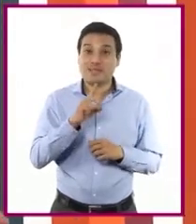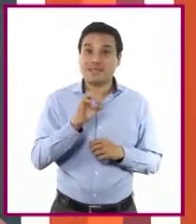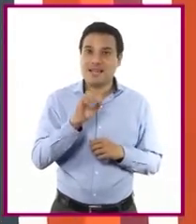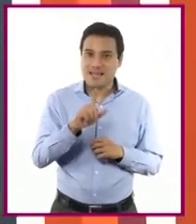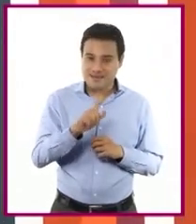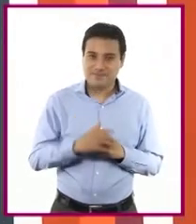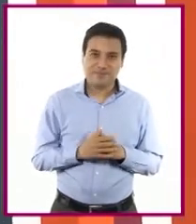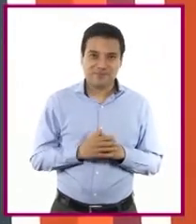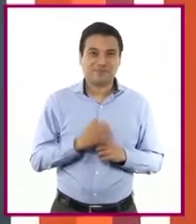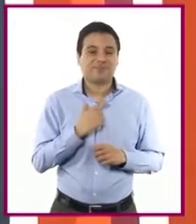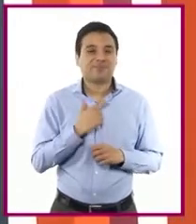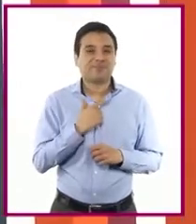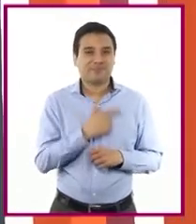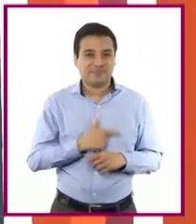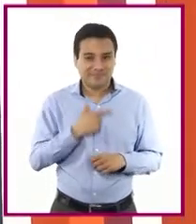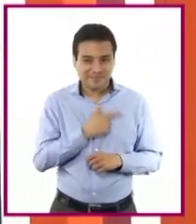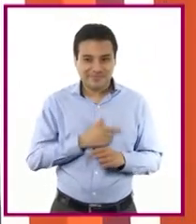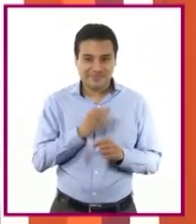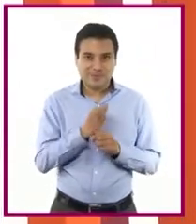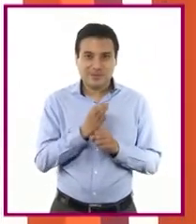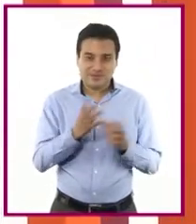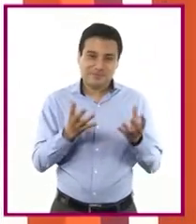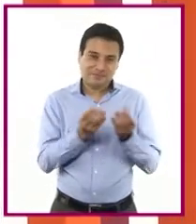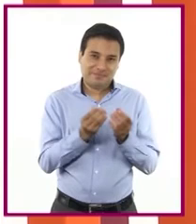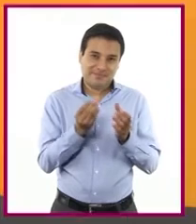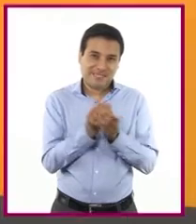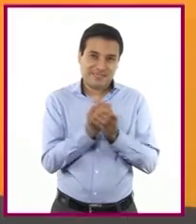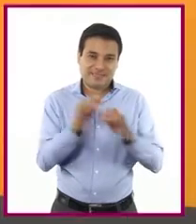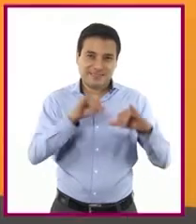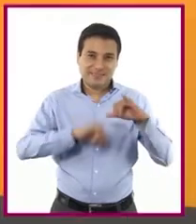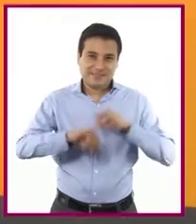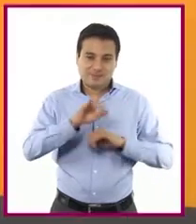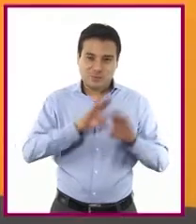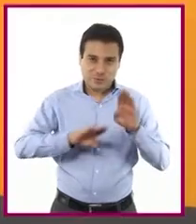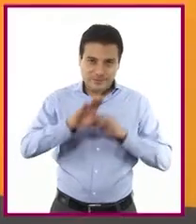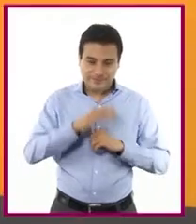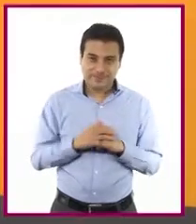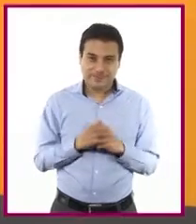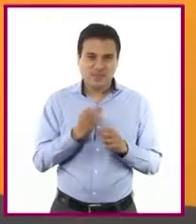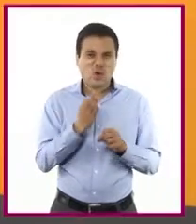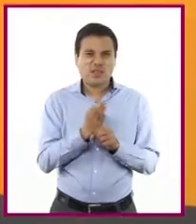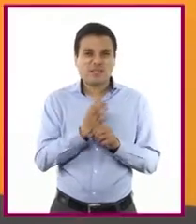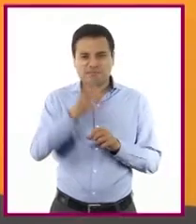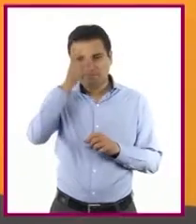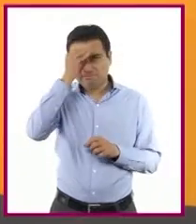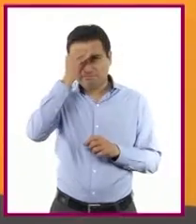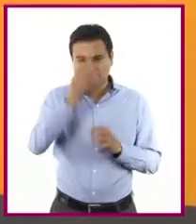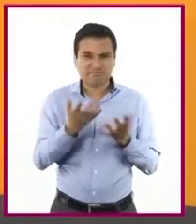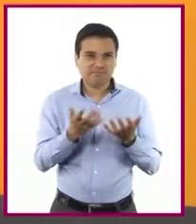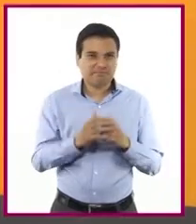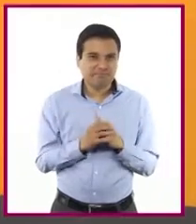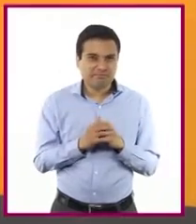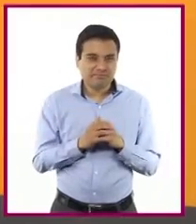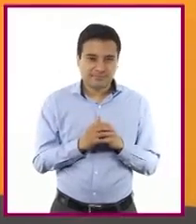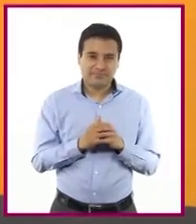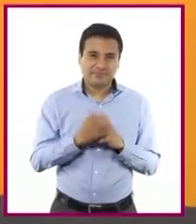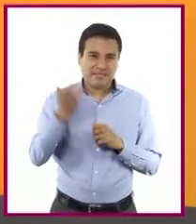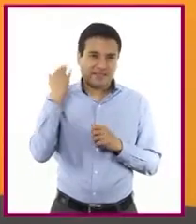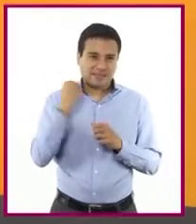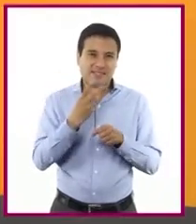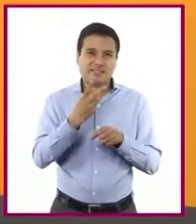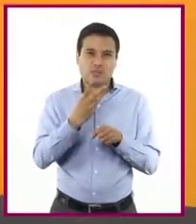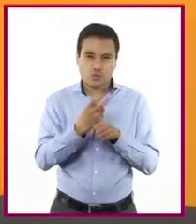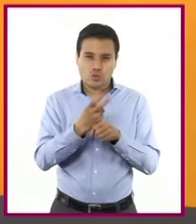y es un placer estar en esta sesión de Ciencias Biología. Hoy abordaremos los aprendizajes esperados que trabajaron en el segundo